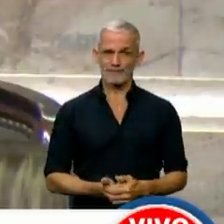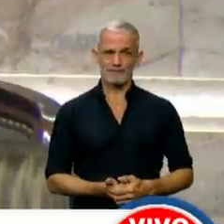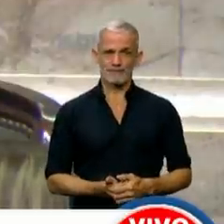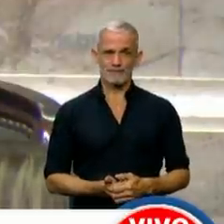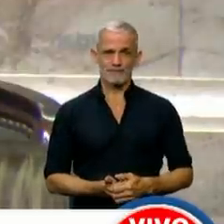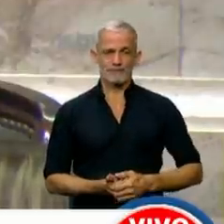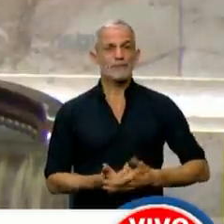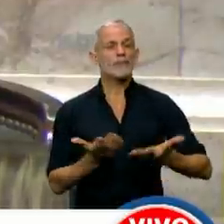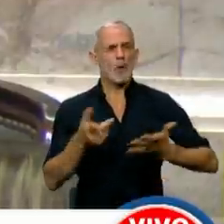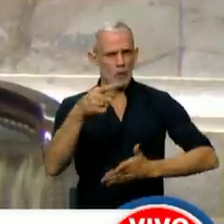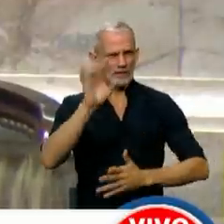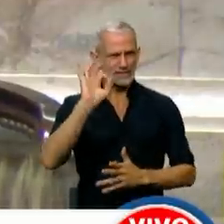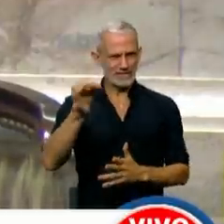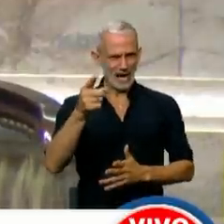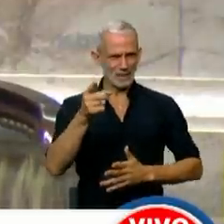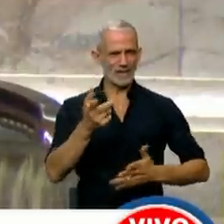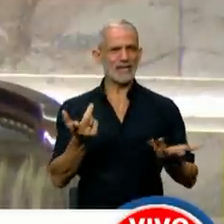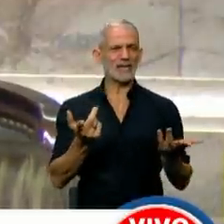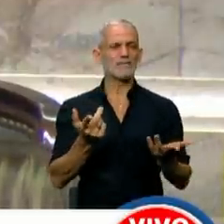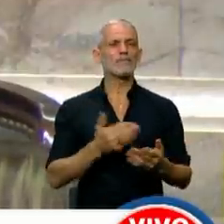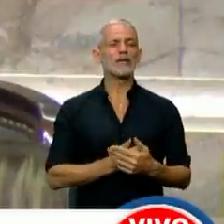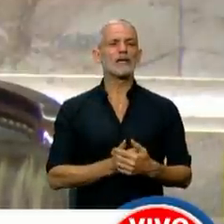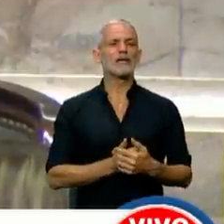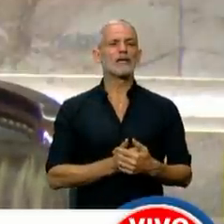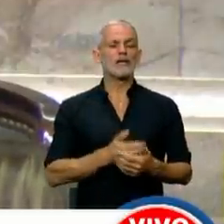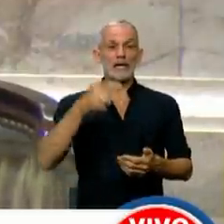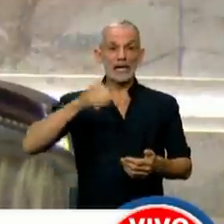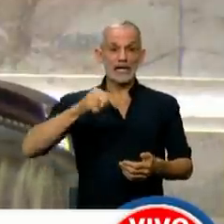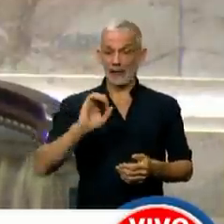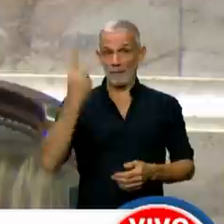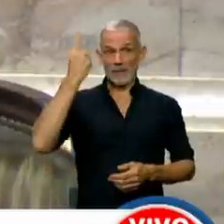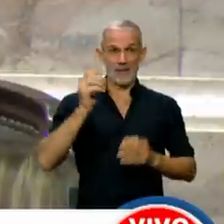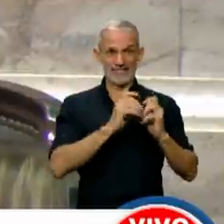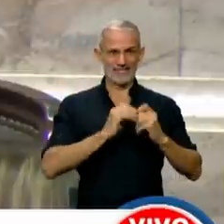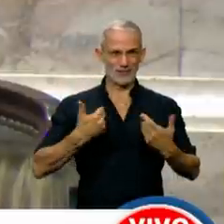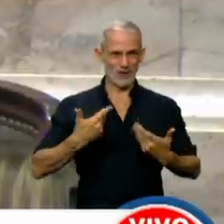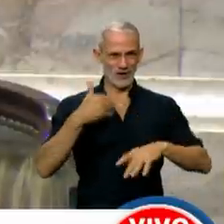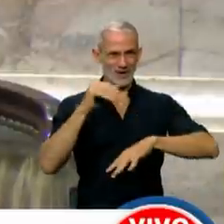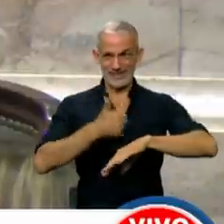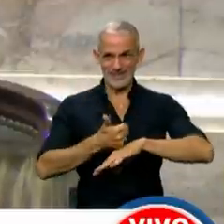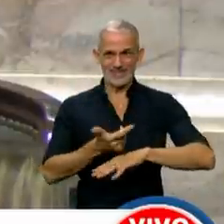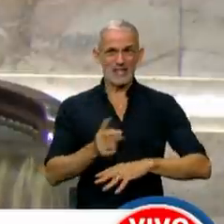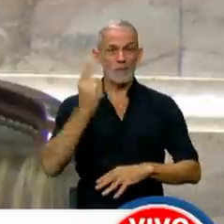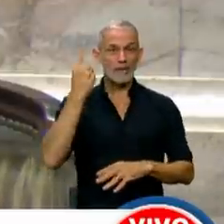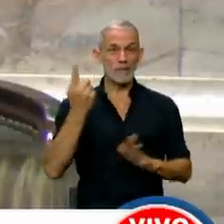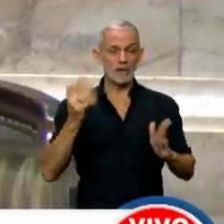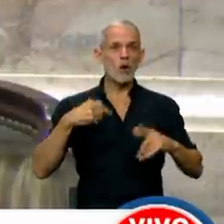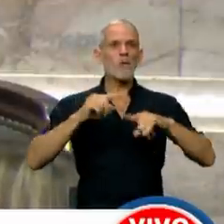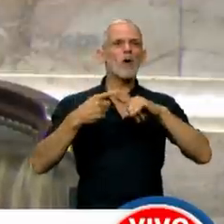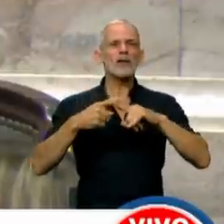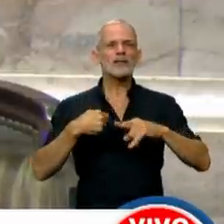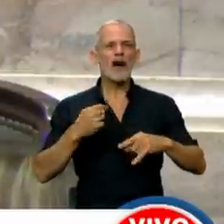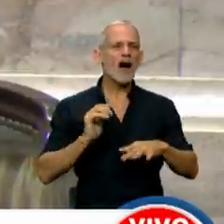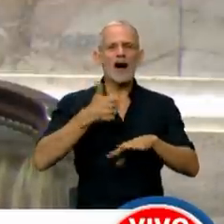como sabrá presidente esta es mi primera sesión y yo vine a la política